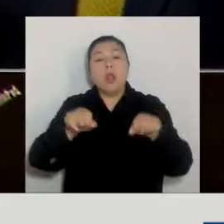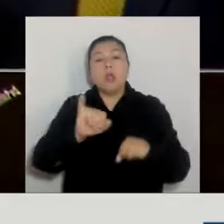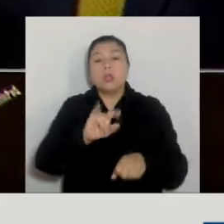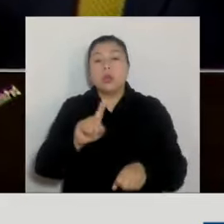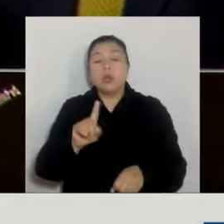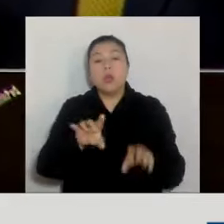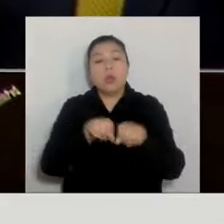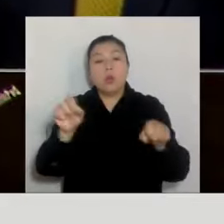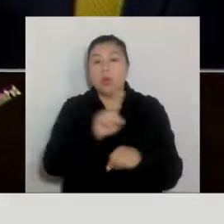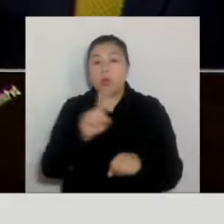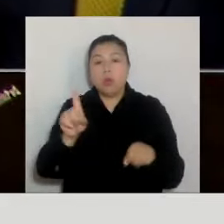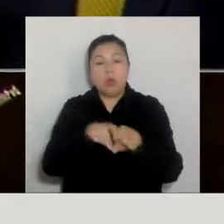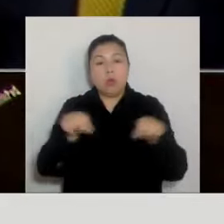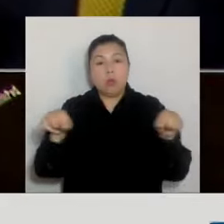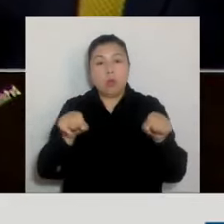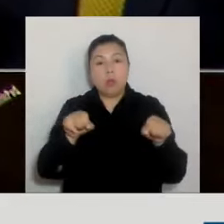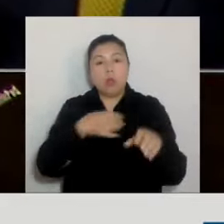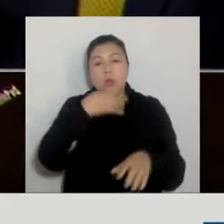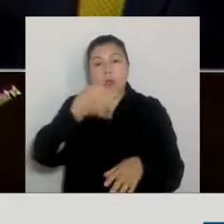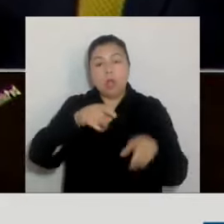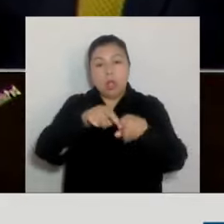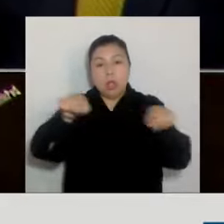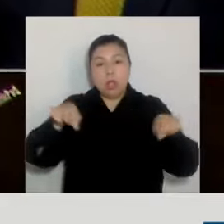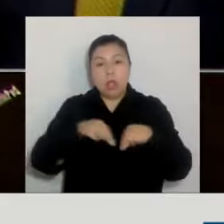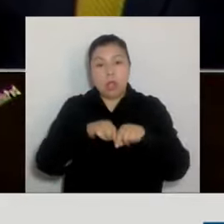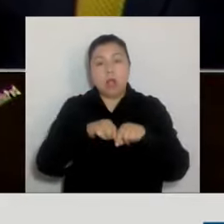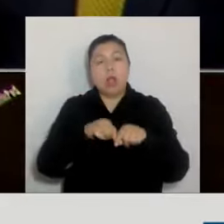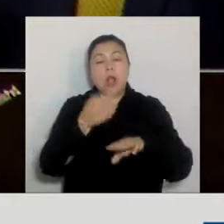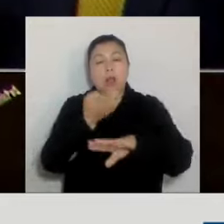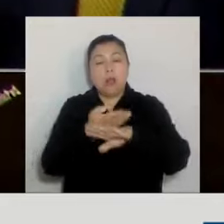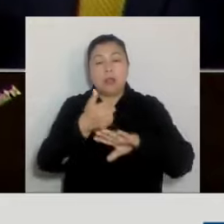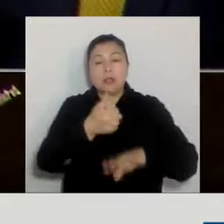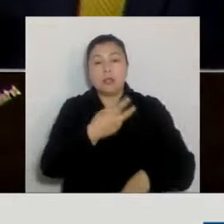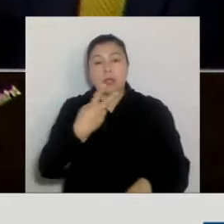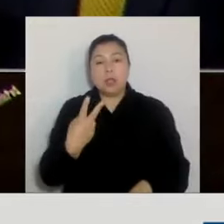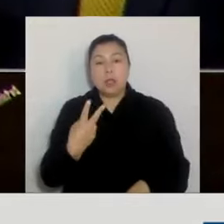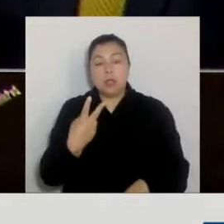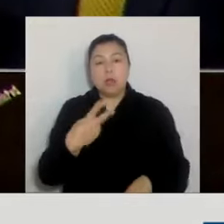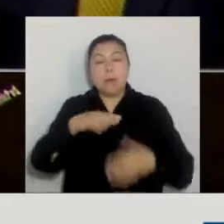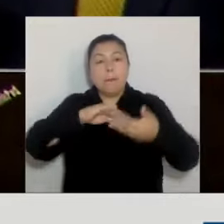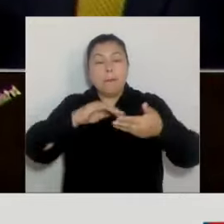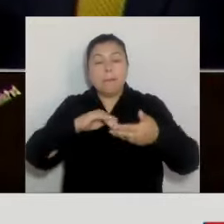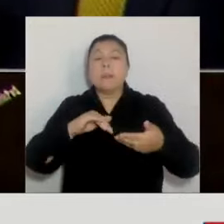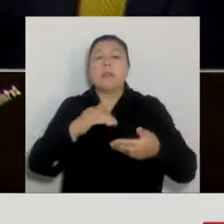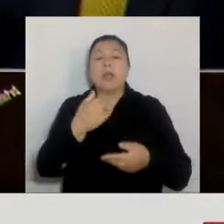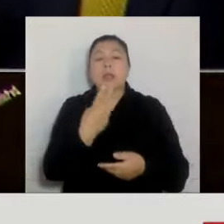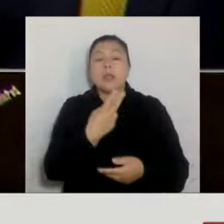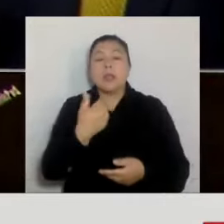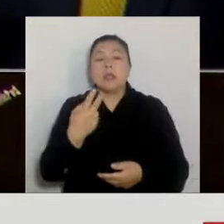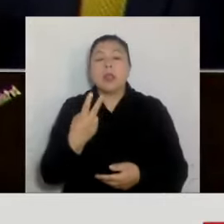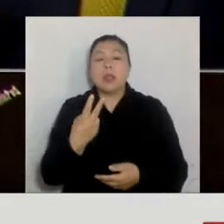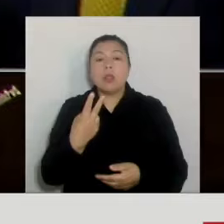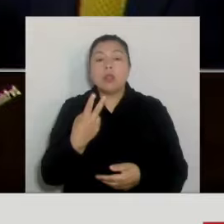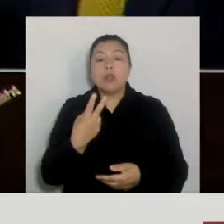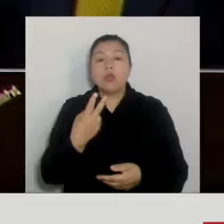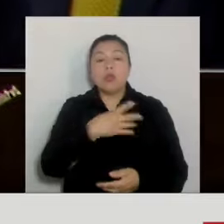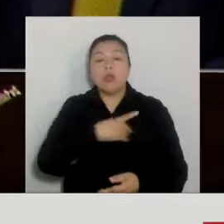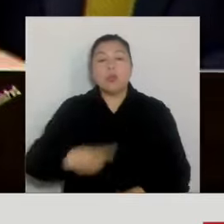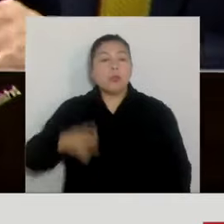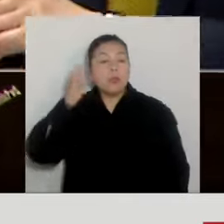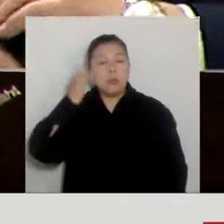acuerdo si le parece la sala se accedería la petición 62 perdón de 62 diputadas y diputados quienes de conformidad con